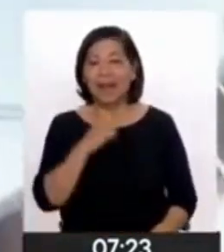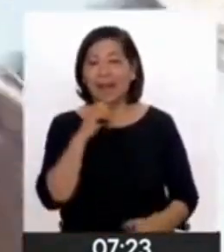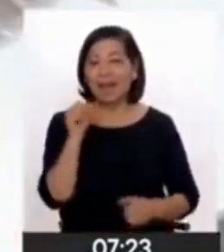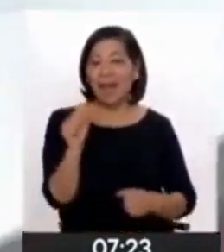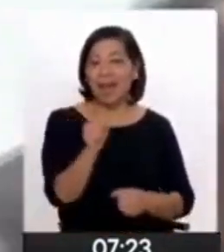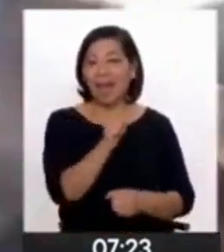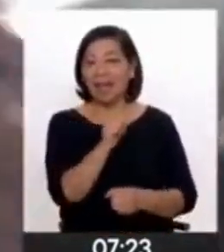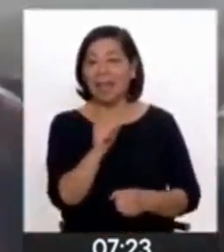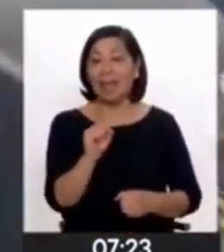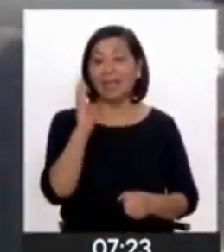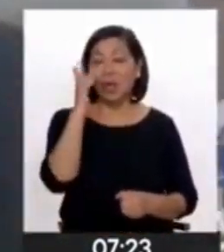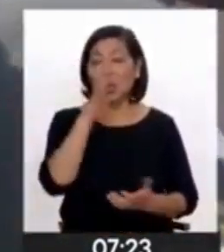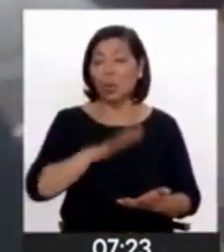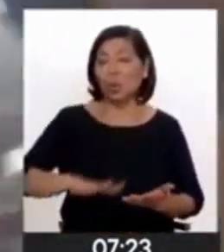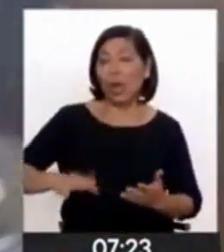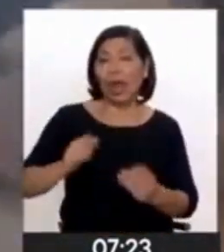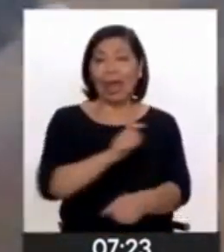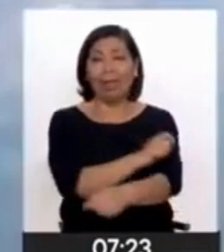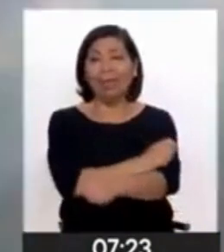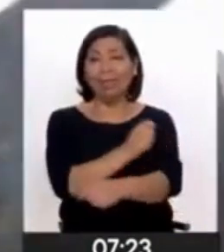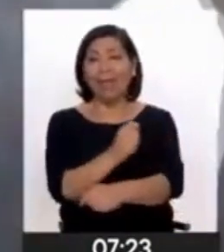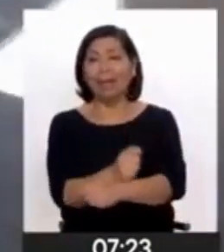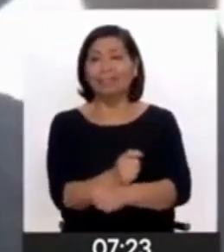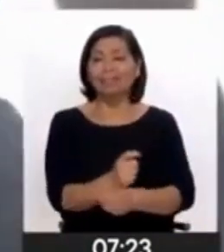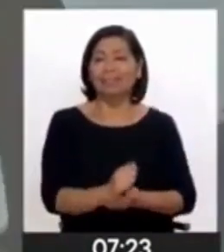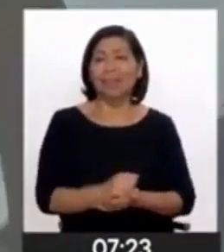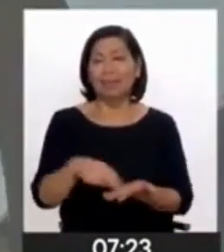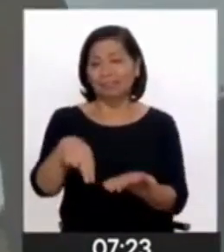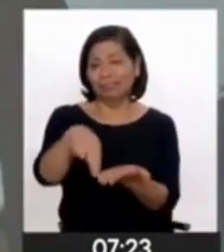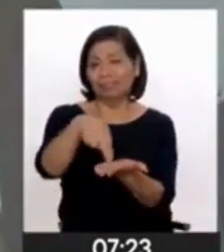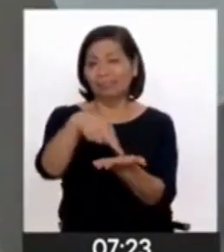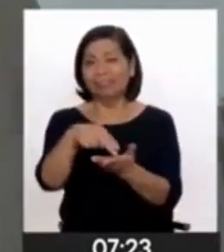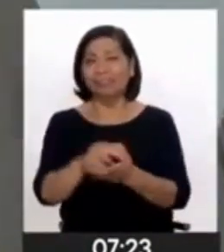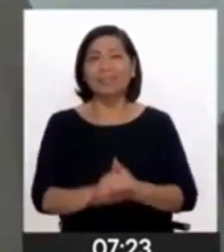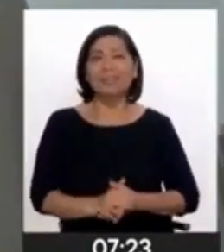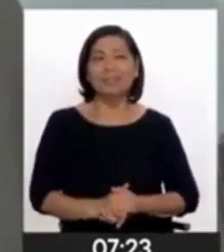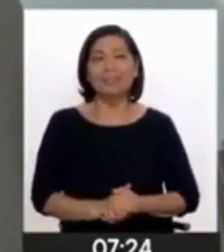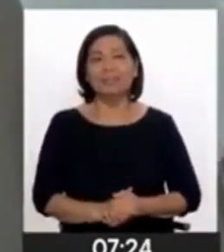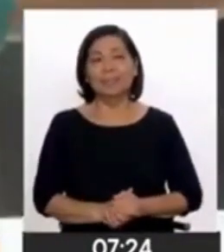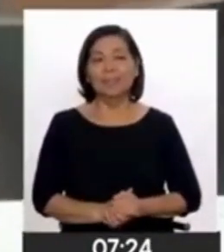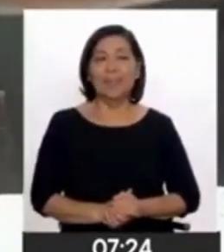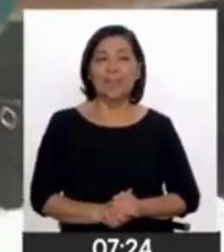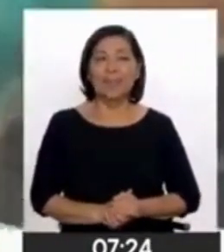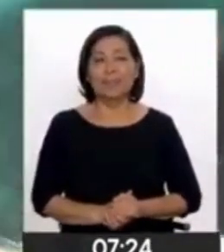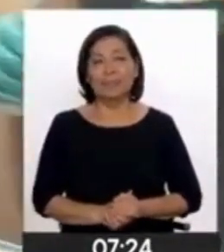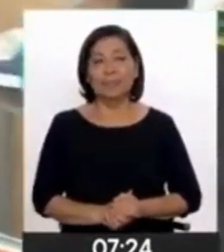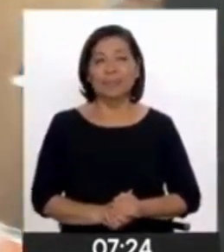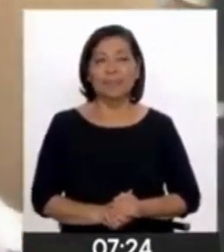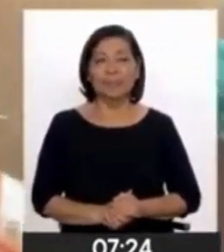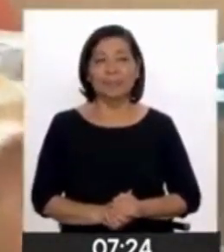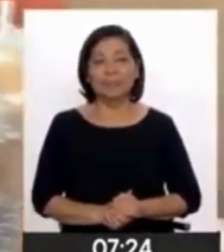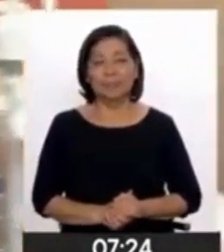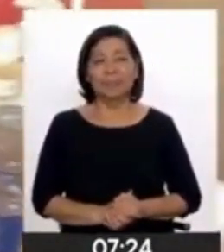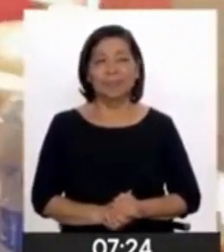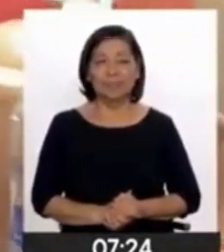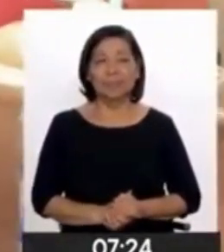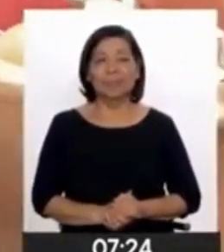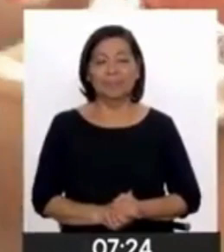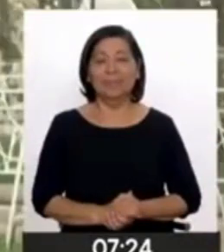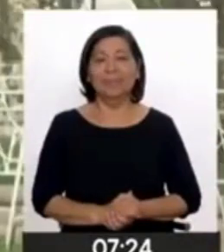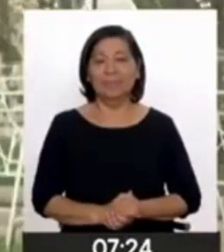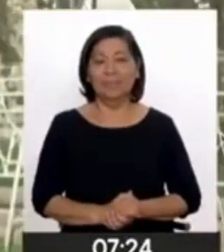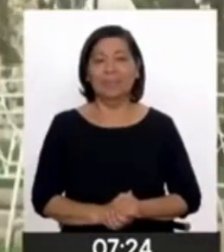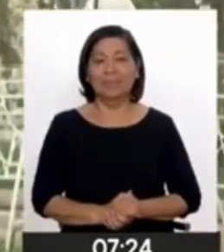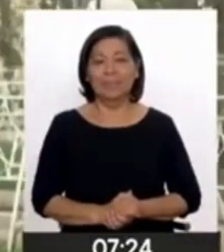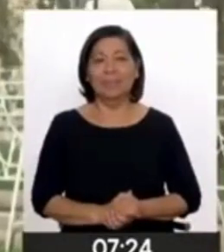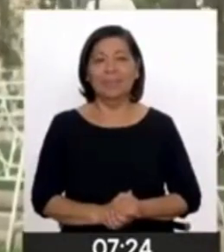Tanga. Tierra preciosa, Tanga. Más derramando Tanga. Heroicidad. Y en esta historia brilla su